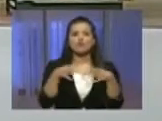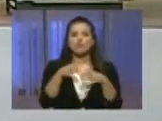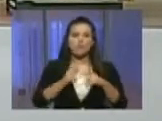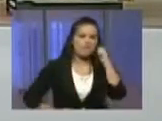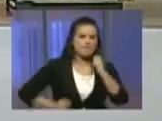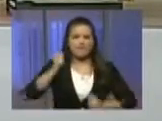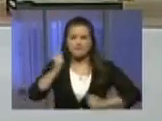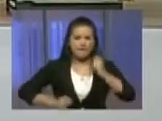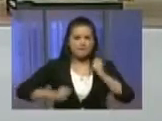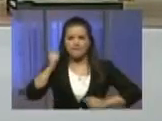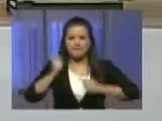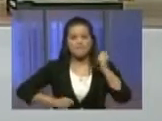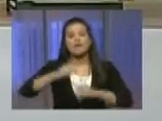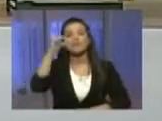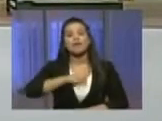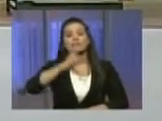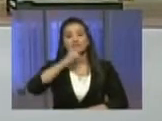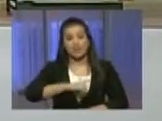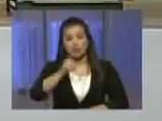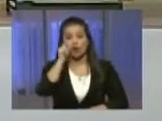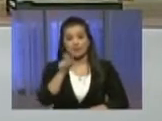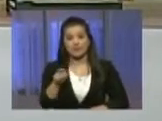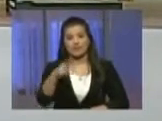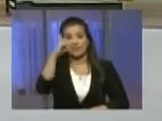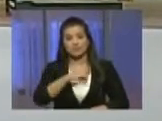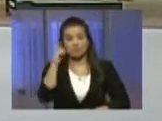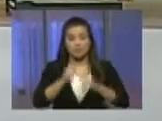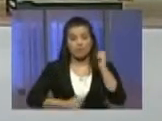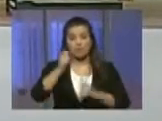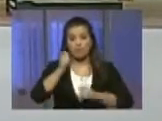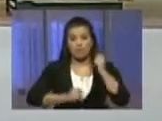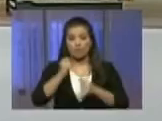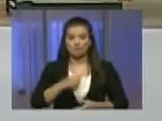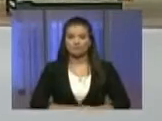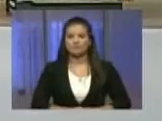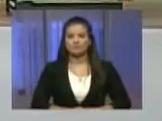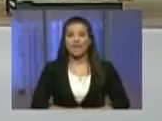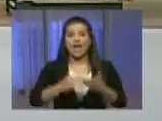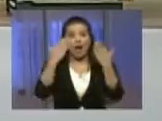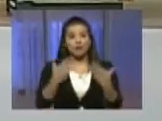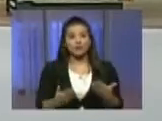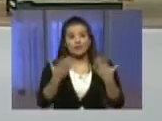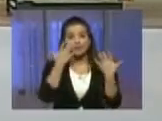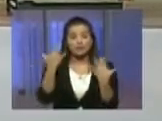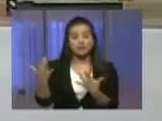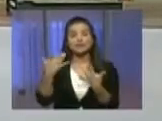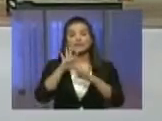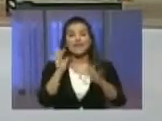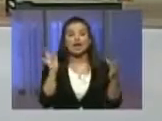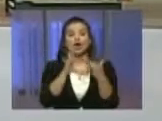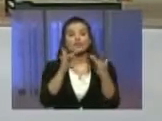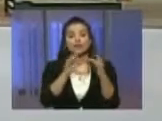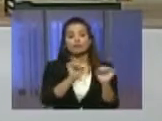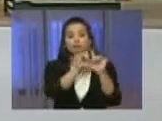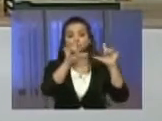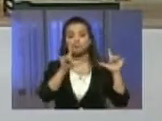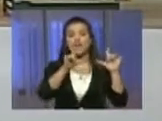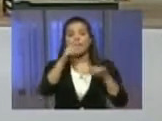paraolímpico los Tenemos aquí y como estábamos viendo estamos conectados con rí